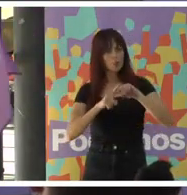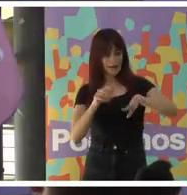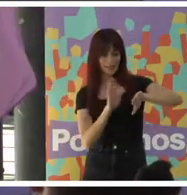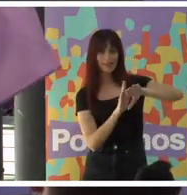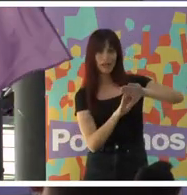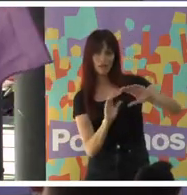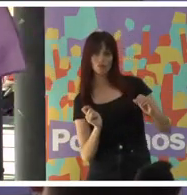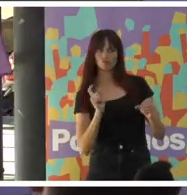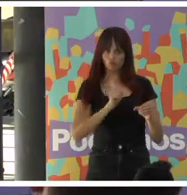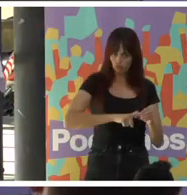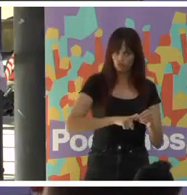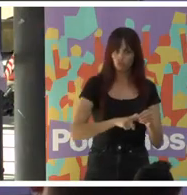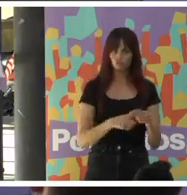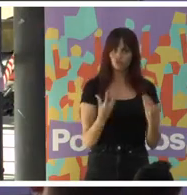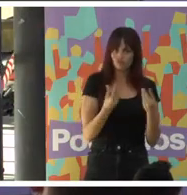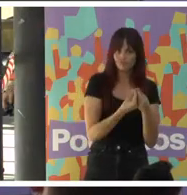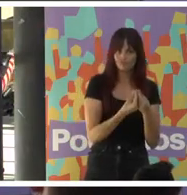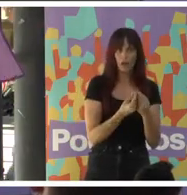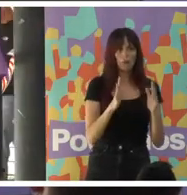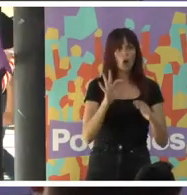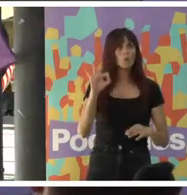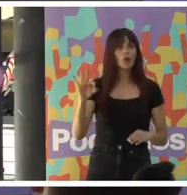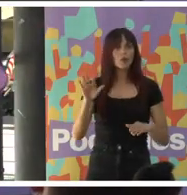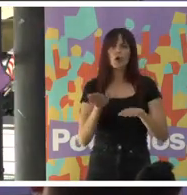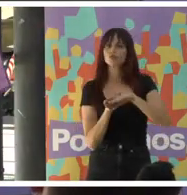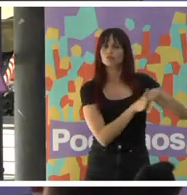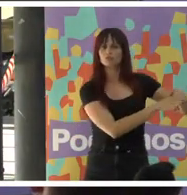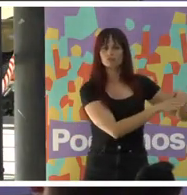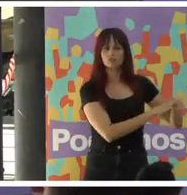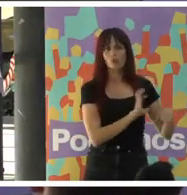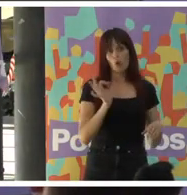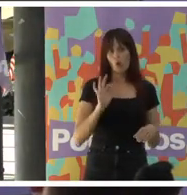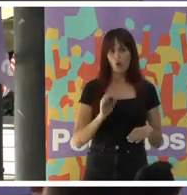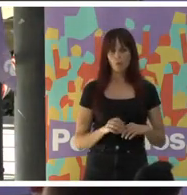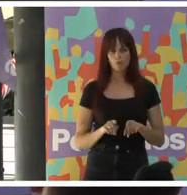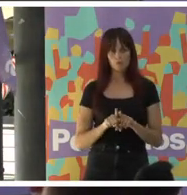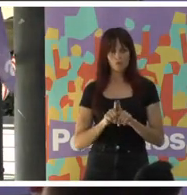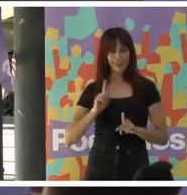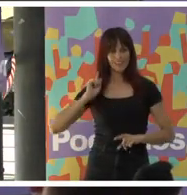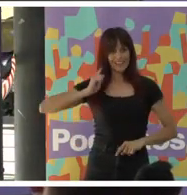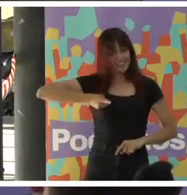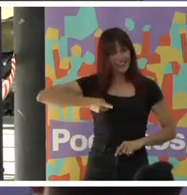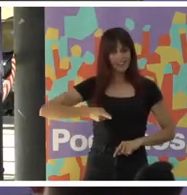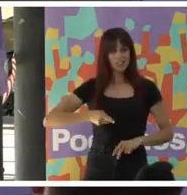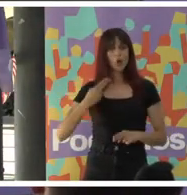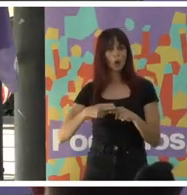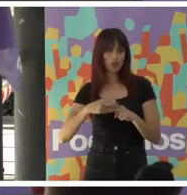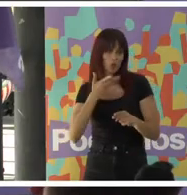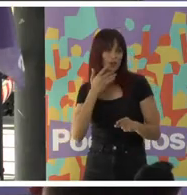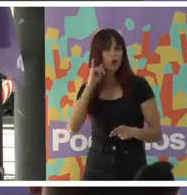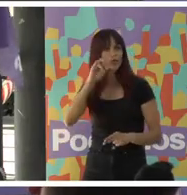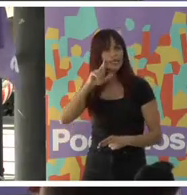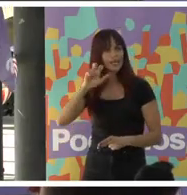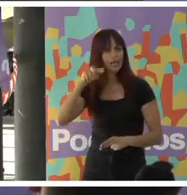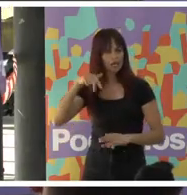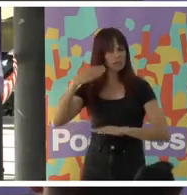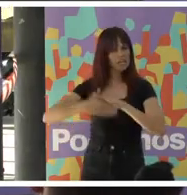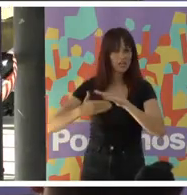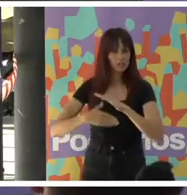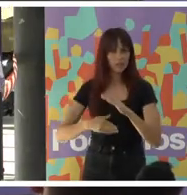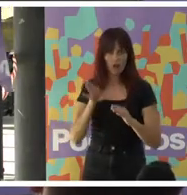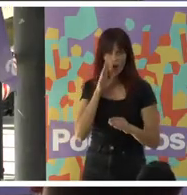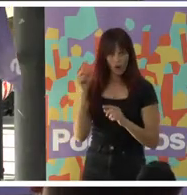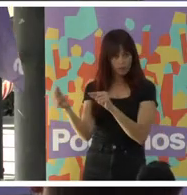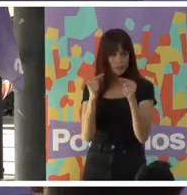izquierda, aislando a Podemos o vetando a dirigentes de la talla política de Irene Montero, que está ganando todos los